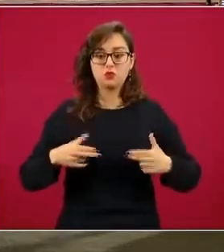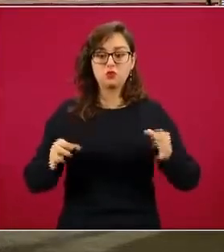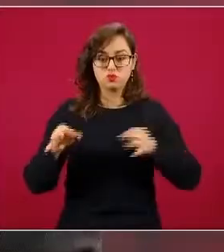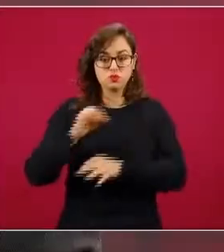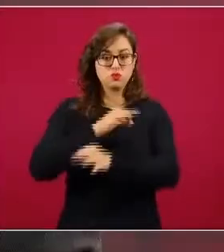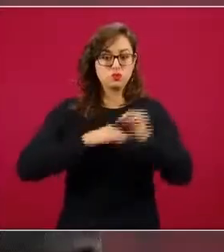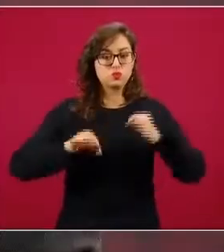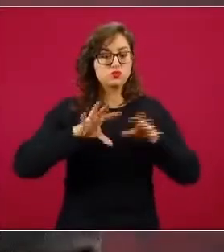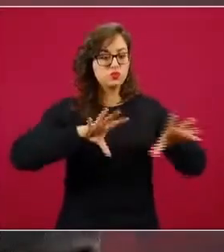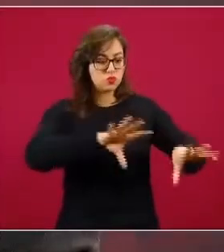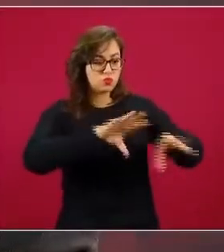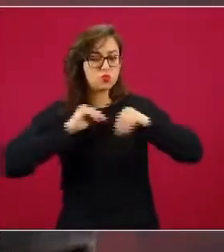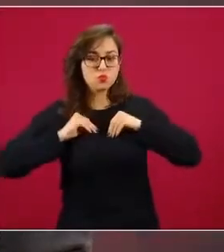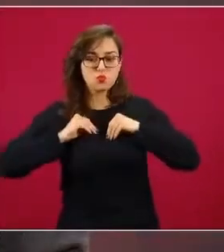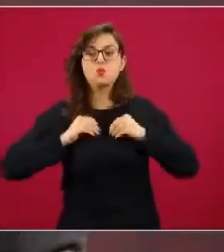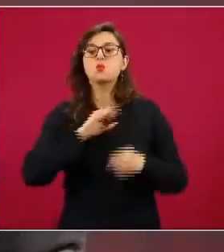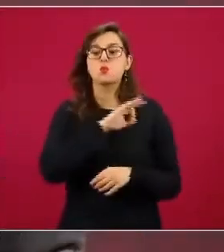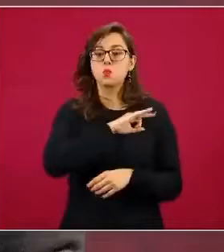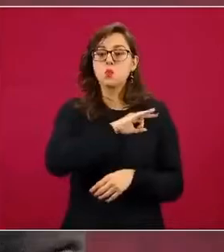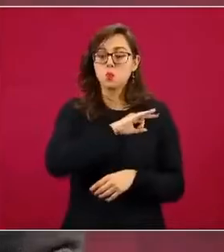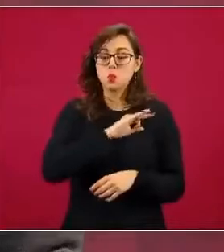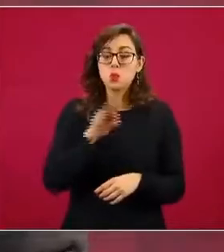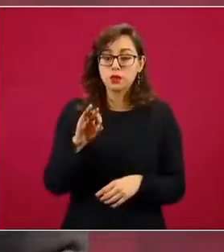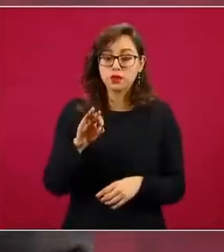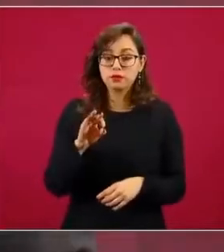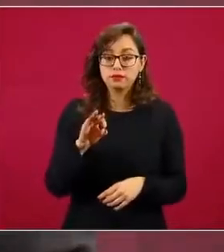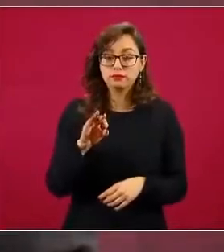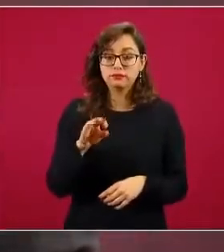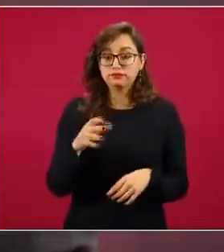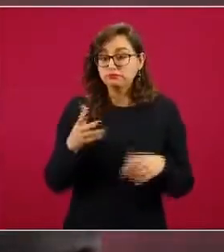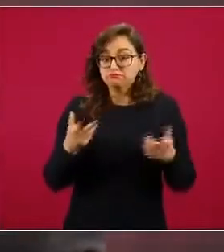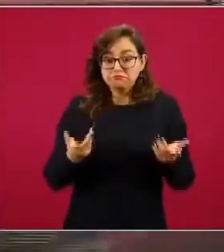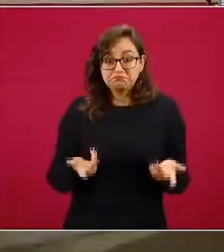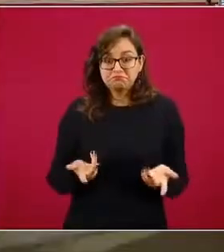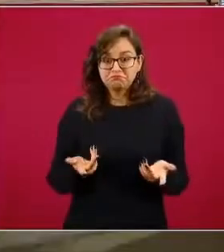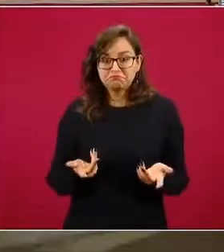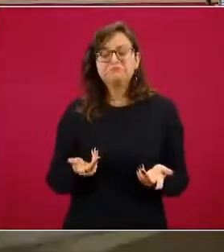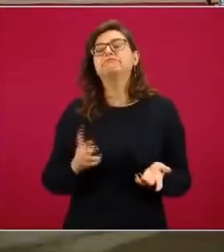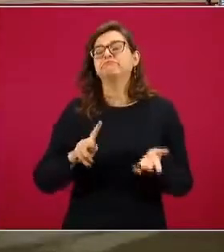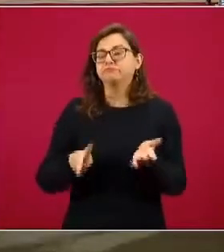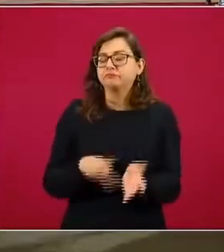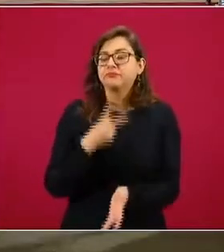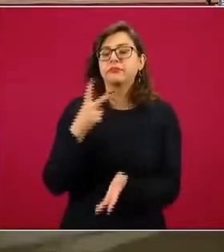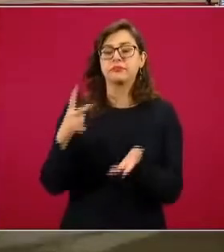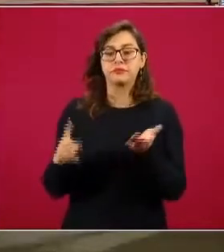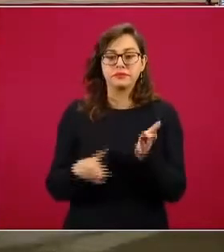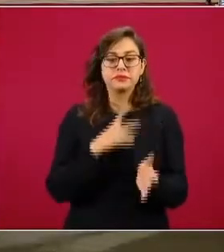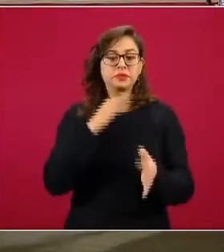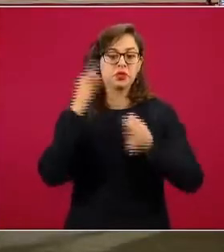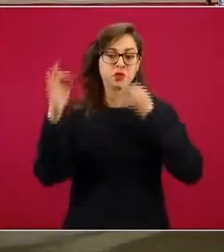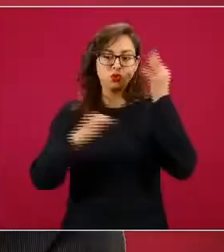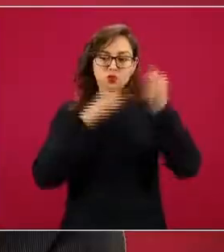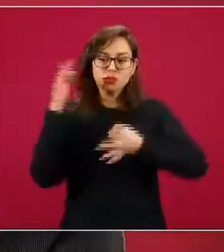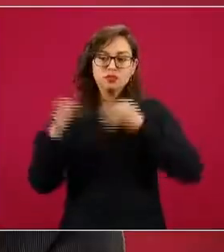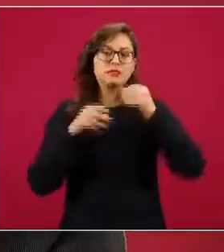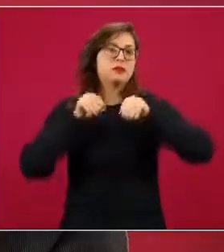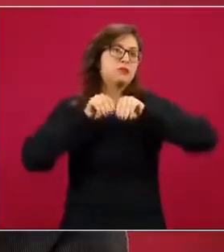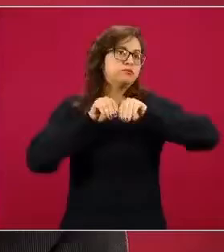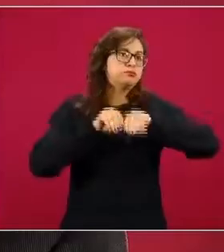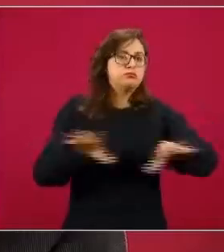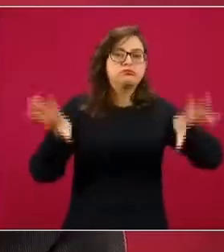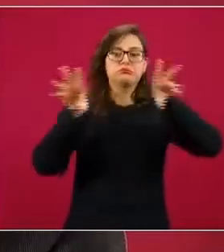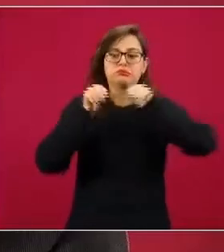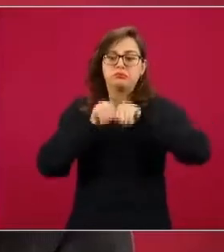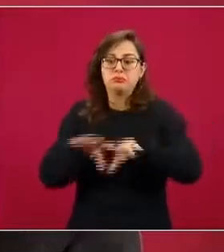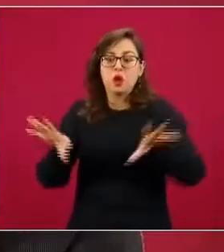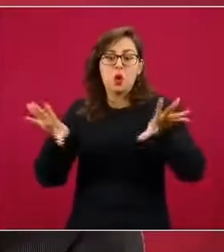humanas, los tejidos humanos. Vamos a estar viendo noticias que periódicamente aparecen, como ya han aparecido en muchas